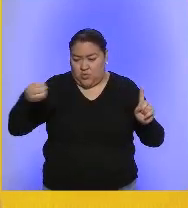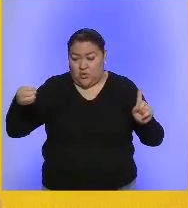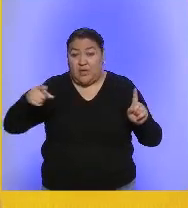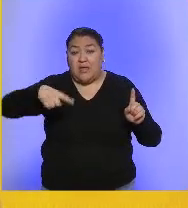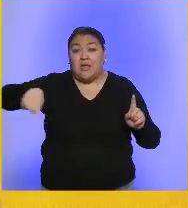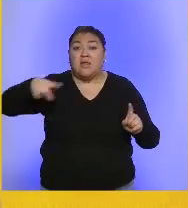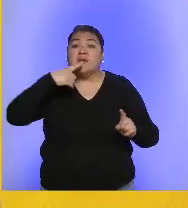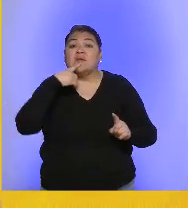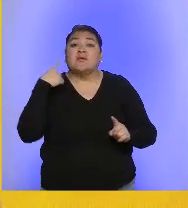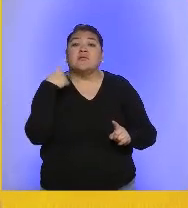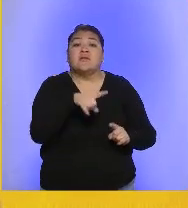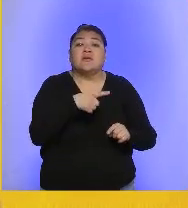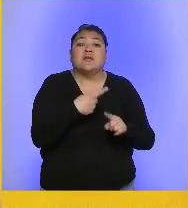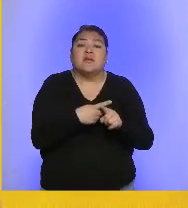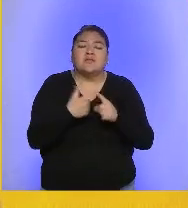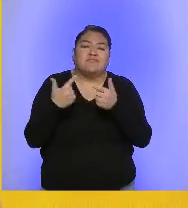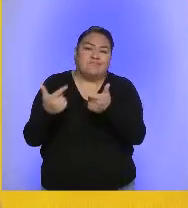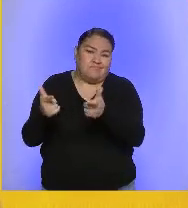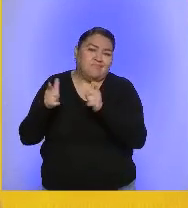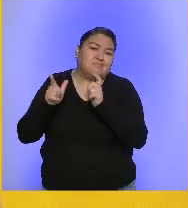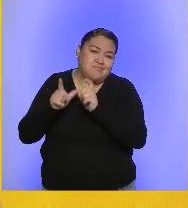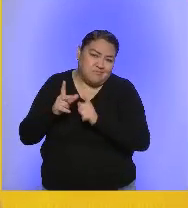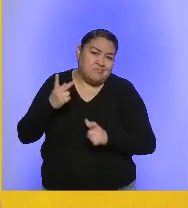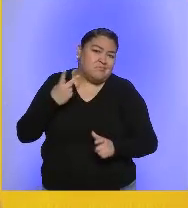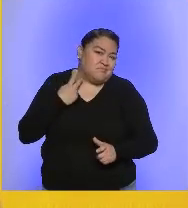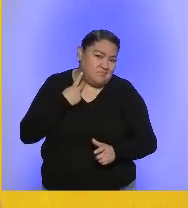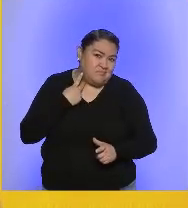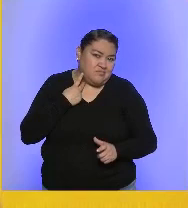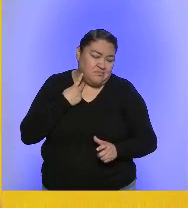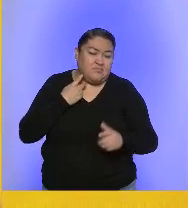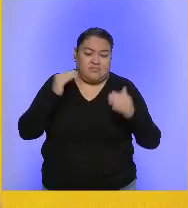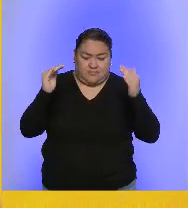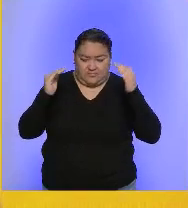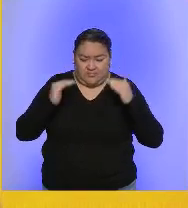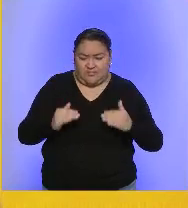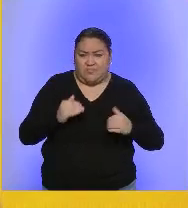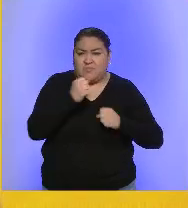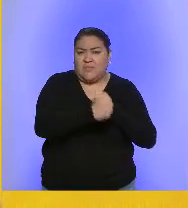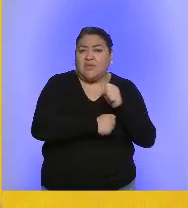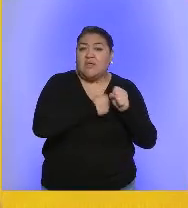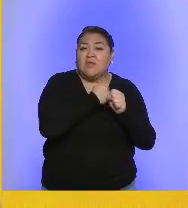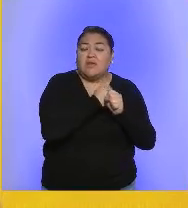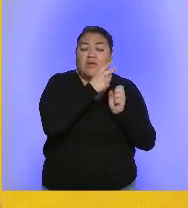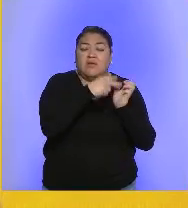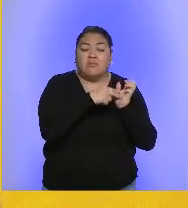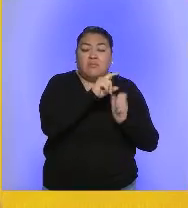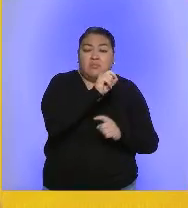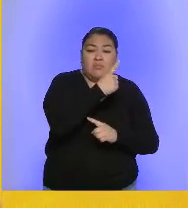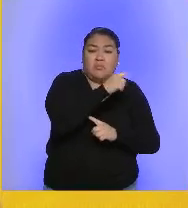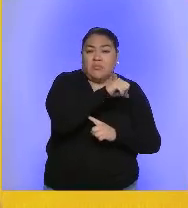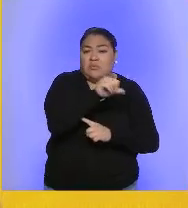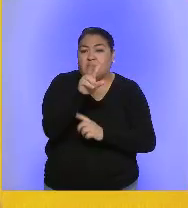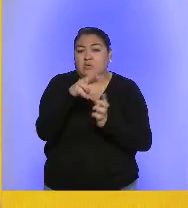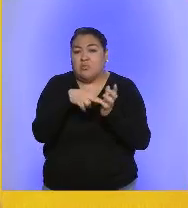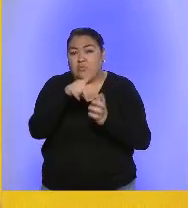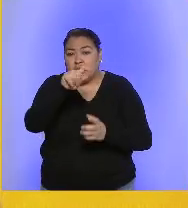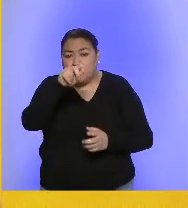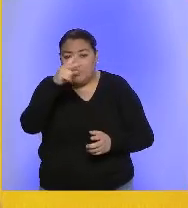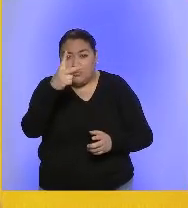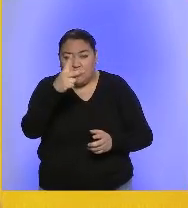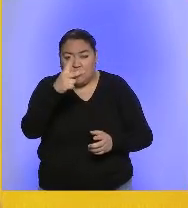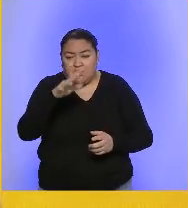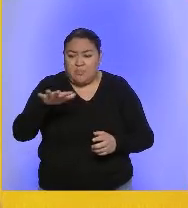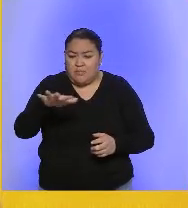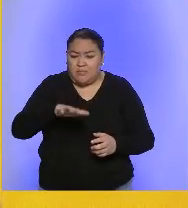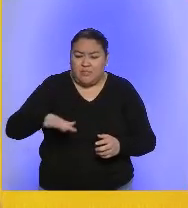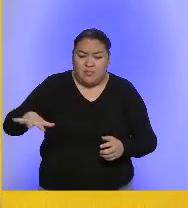En contrario, en las elecciones de 2021-2022 La gran mayoría de las carpetas de investigación